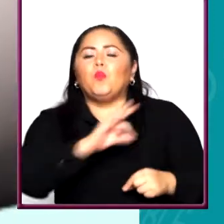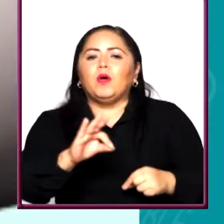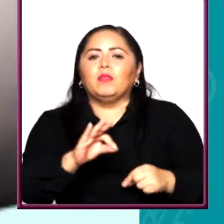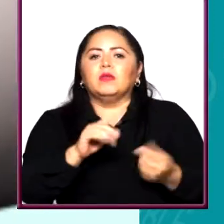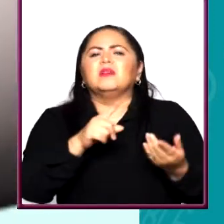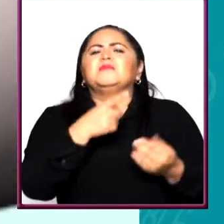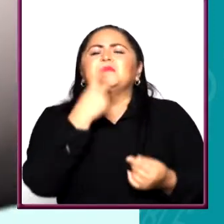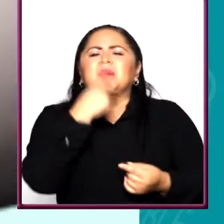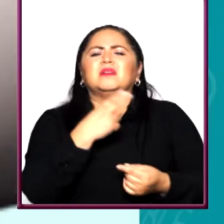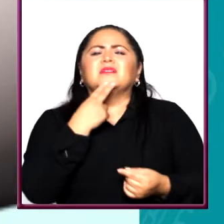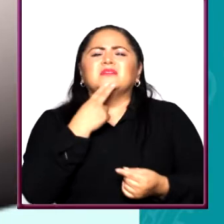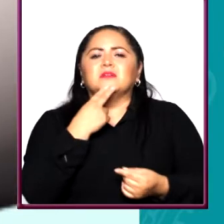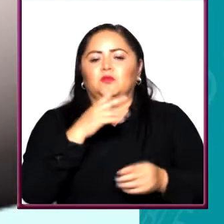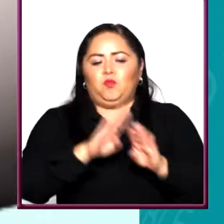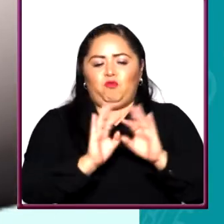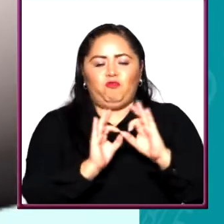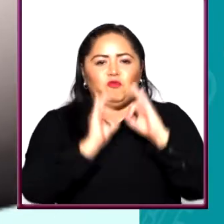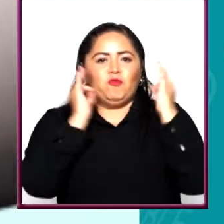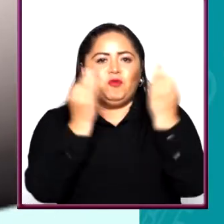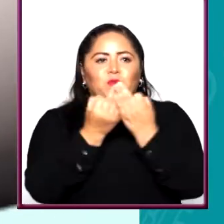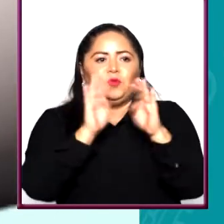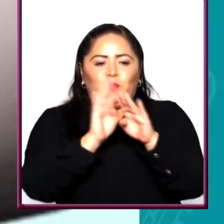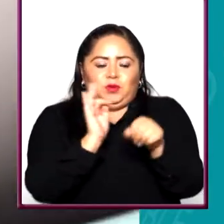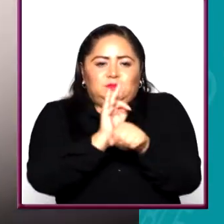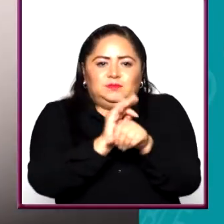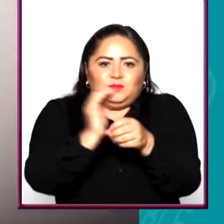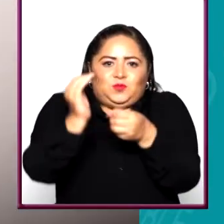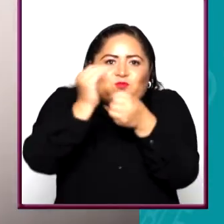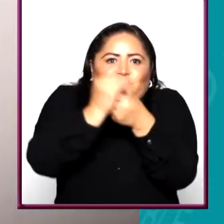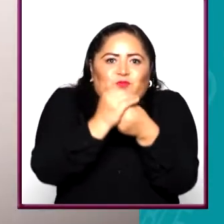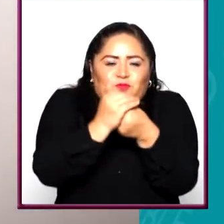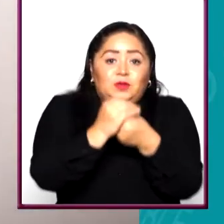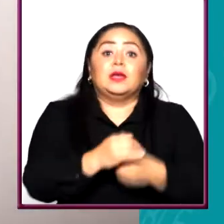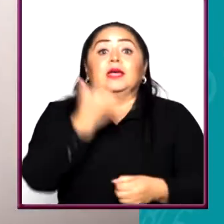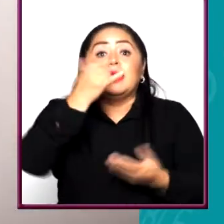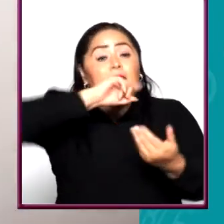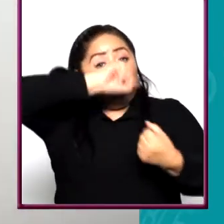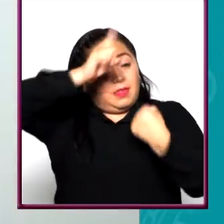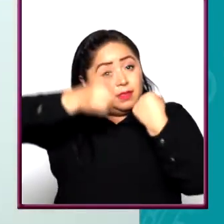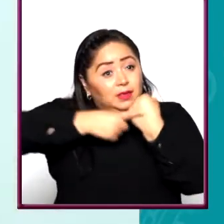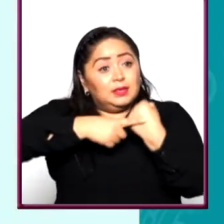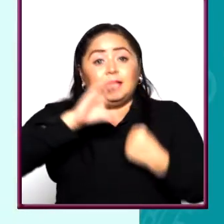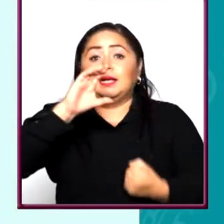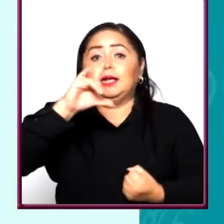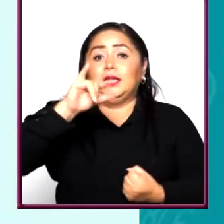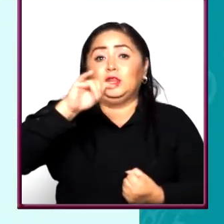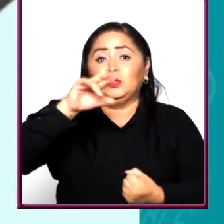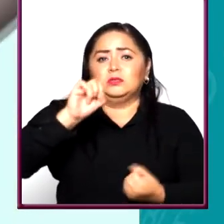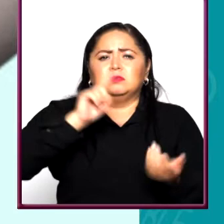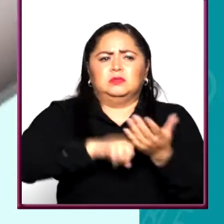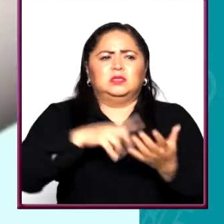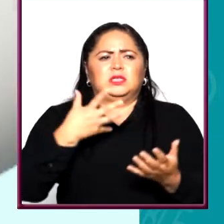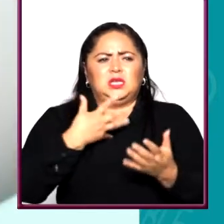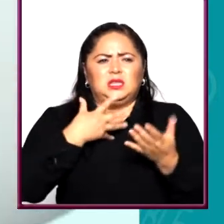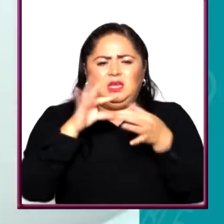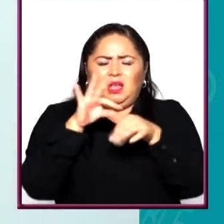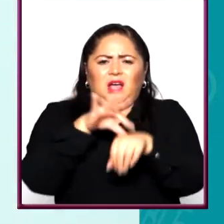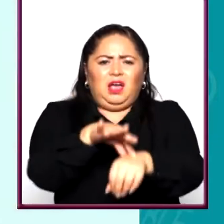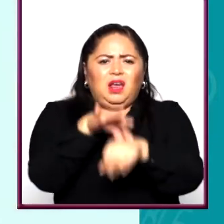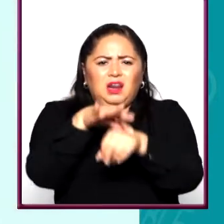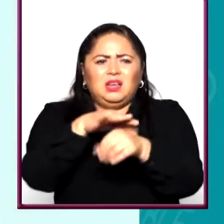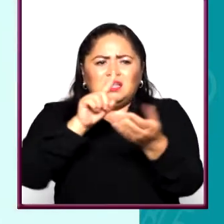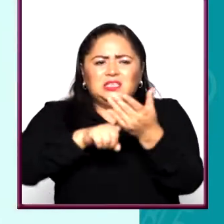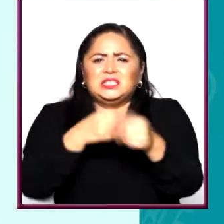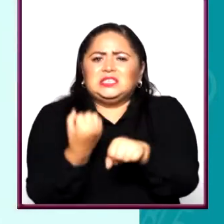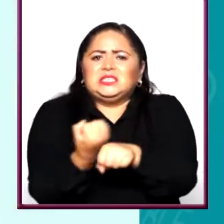los cuales los recubren parcialmente formando un capuchón. En su interior, el clítoris tiene un cuerpo cavernoso